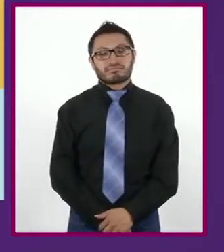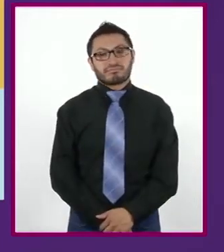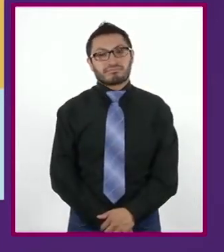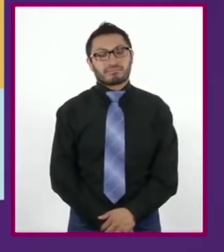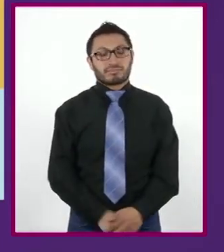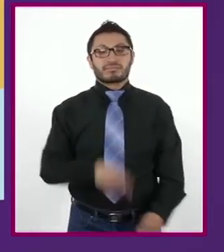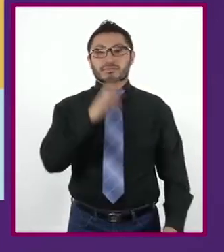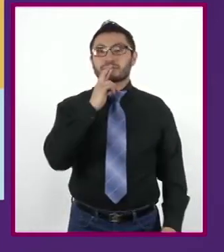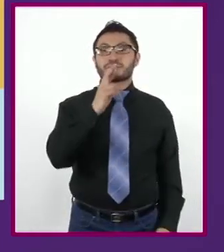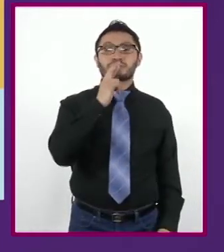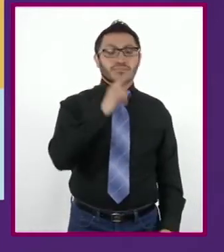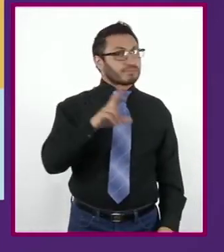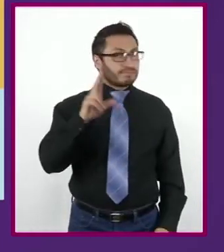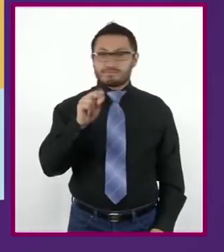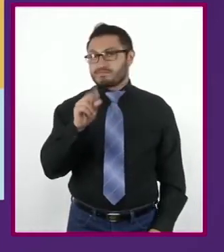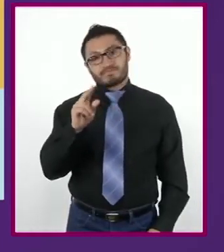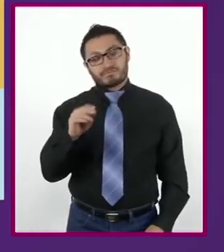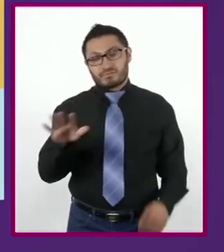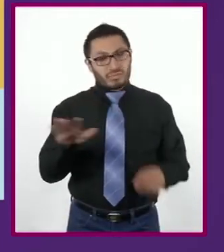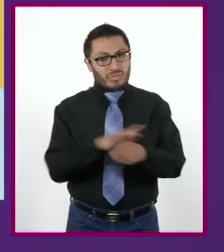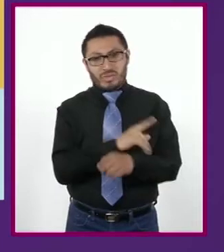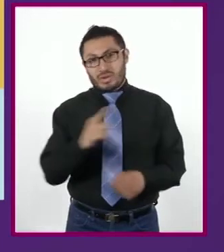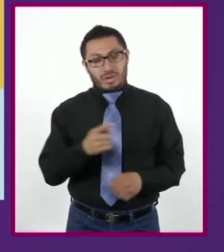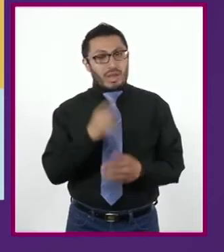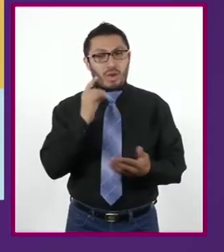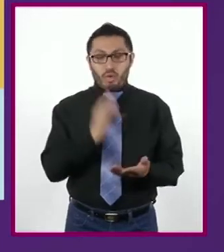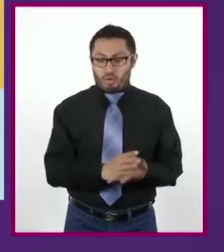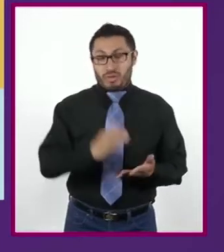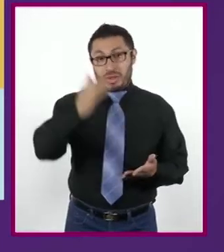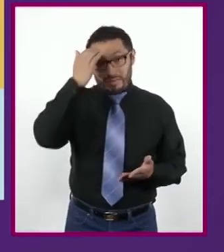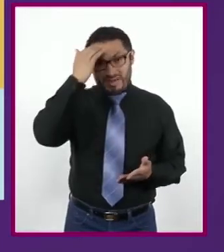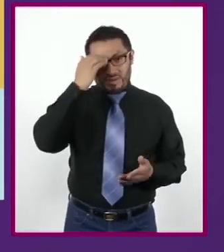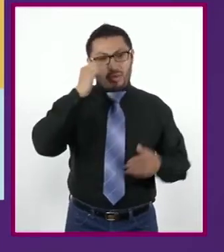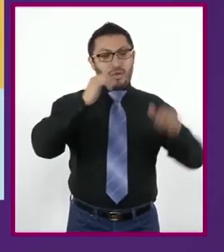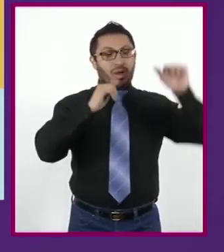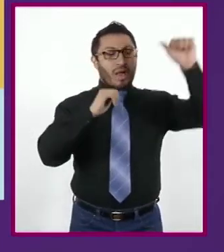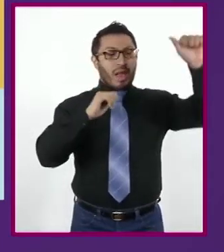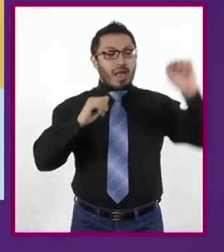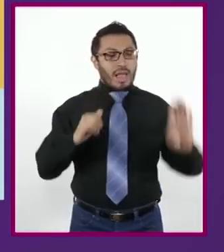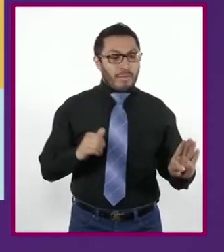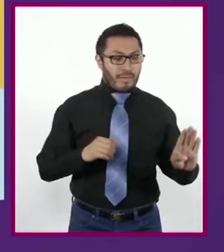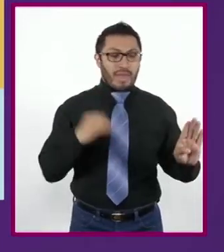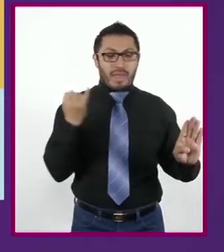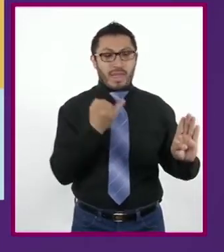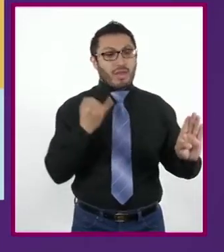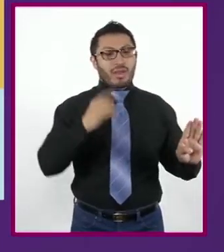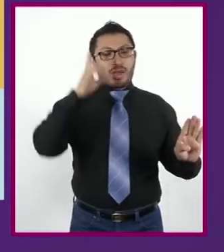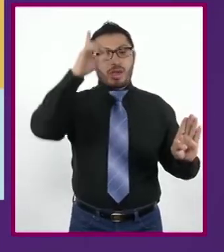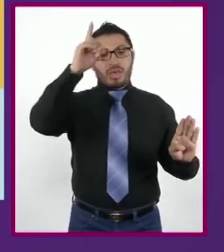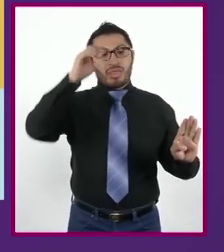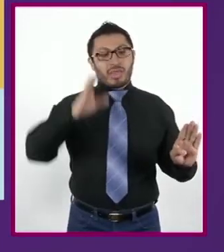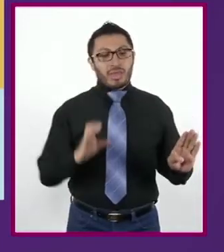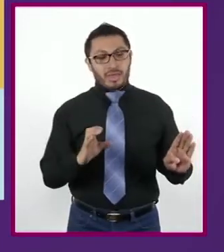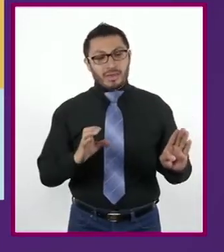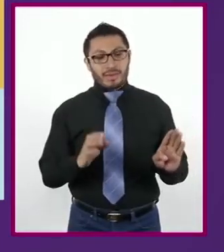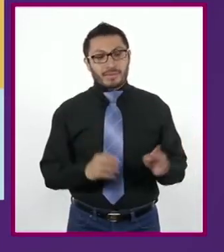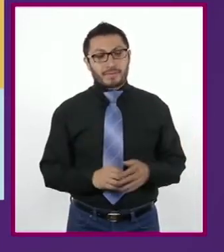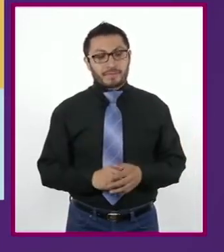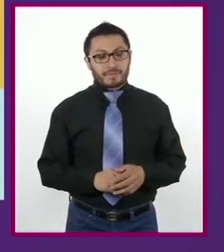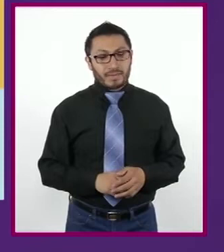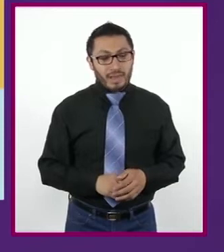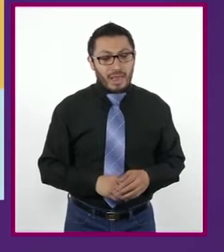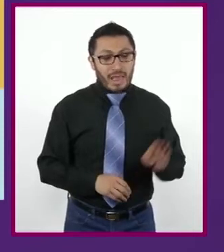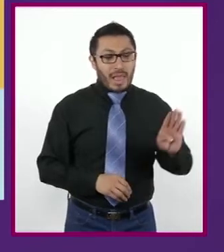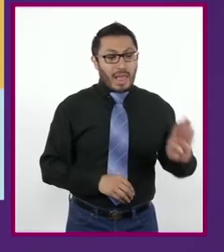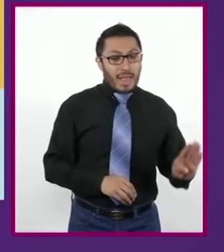La respuesta es no, porque solo conozco que AB es congruente con DC y